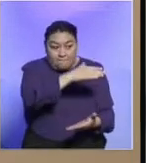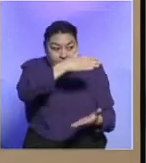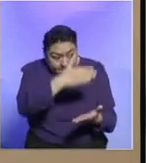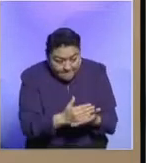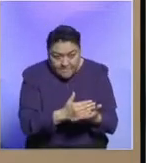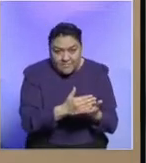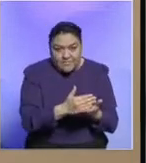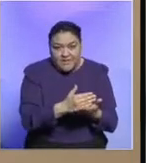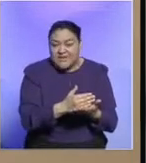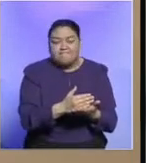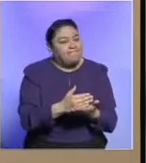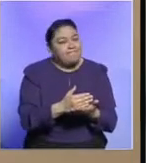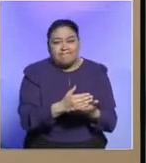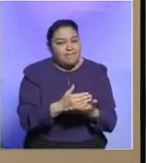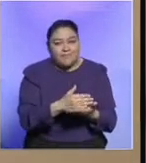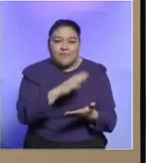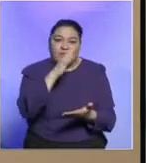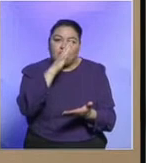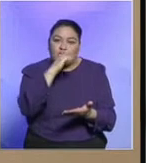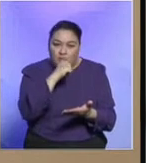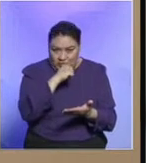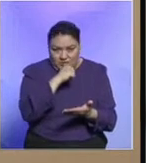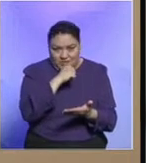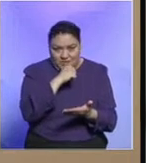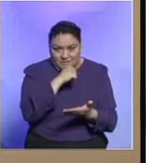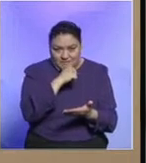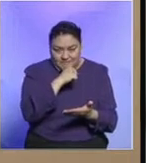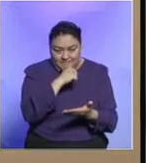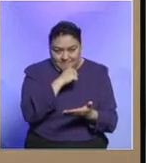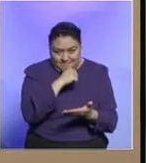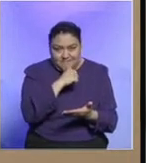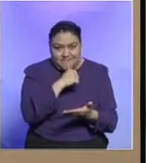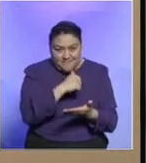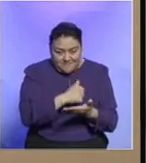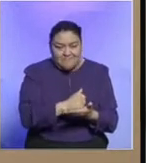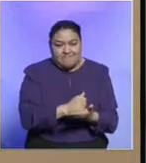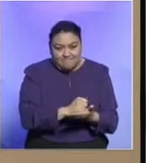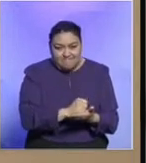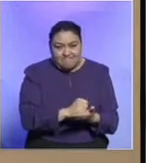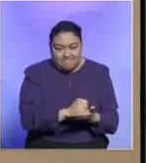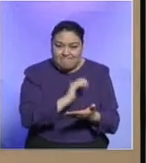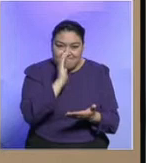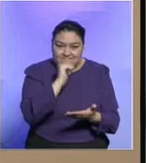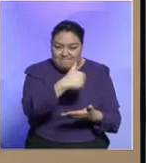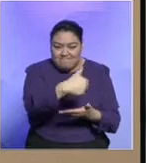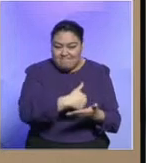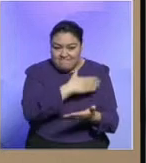suspensivos sobre la resolución o el acto impugnado.